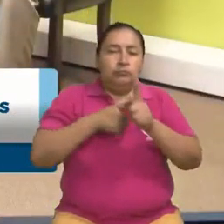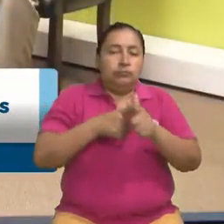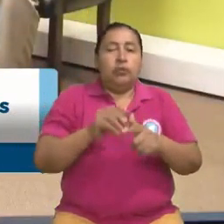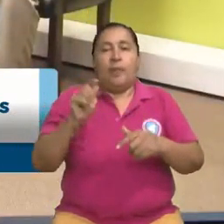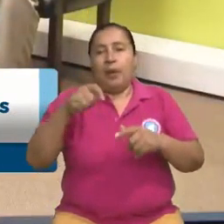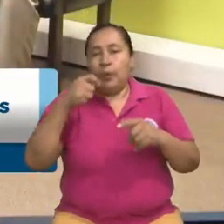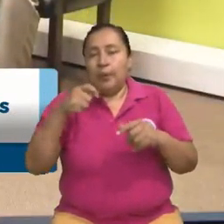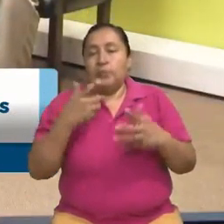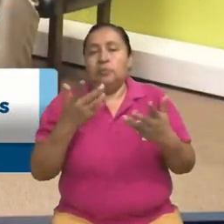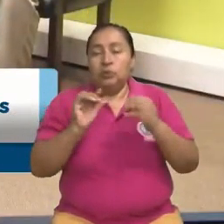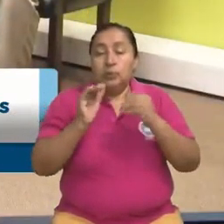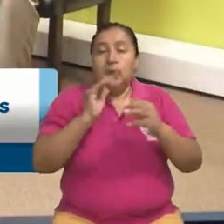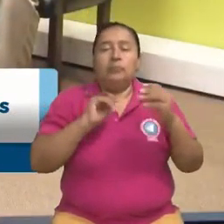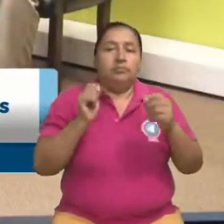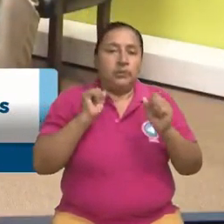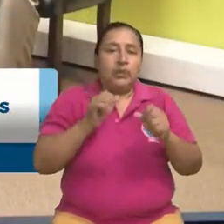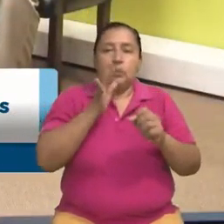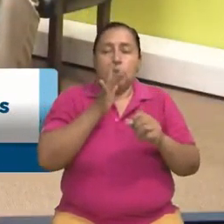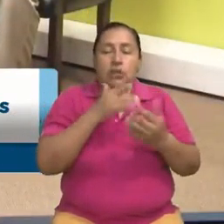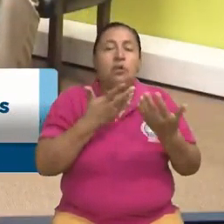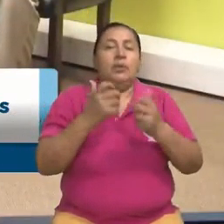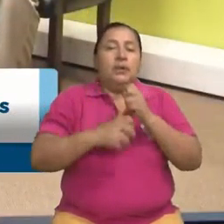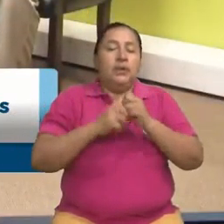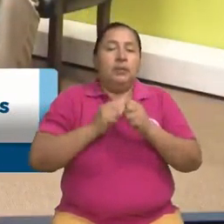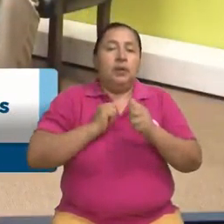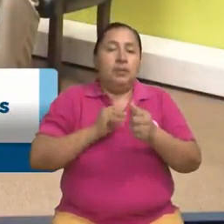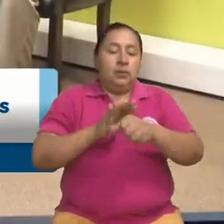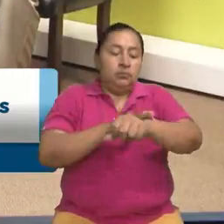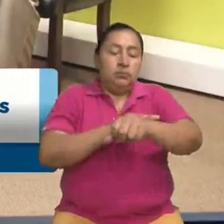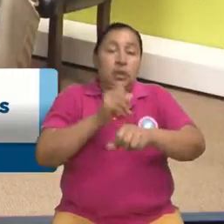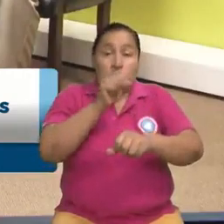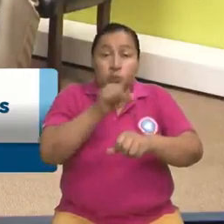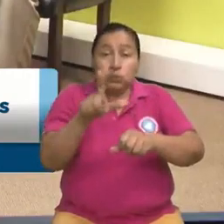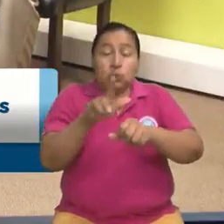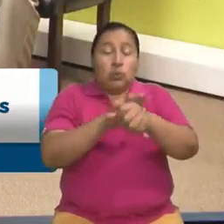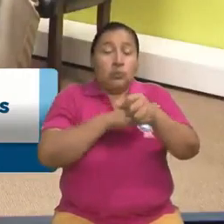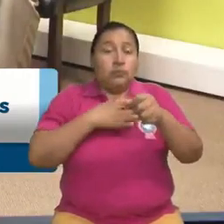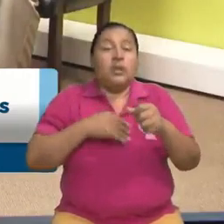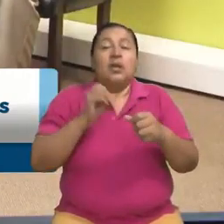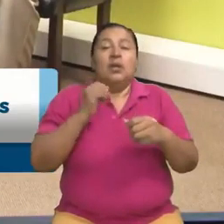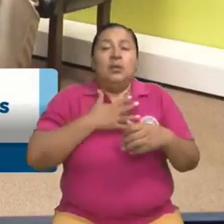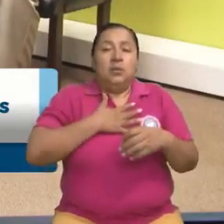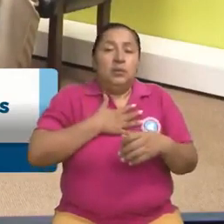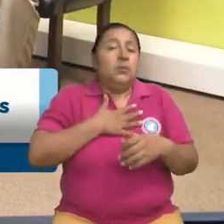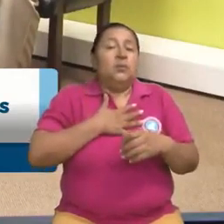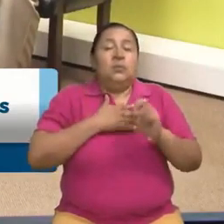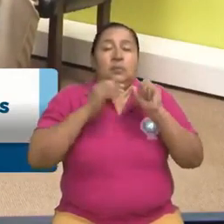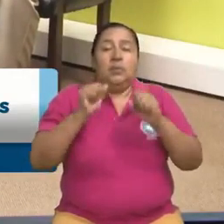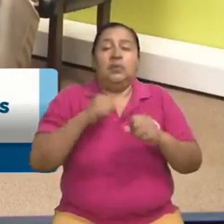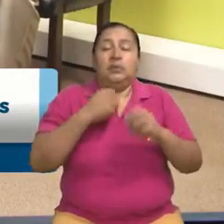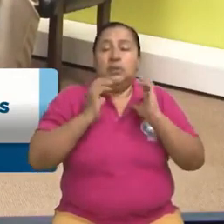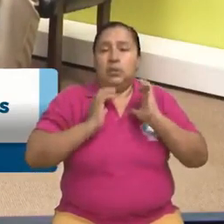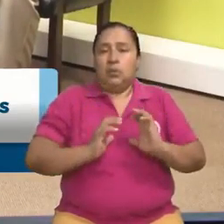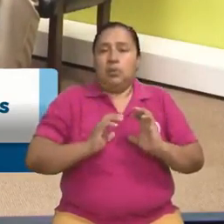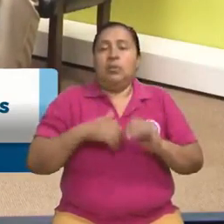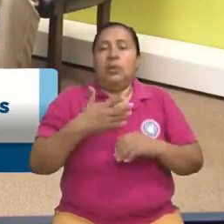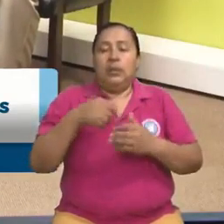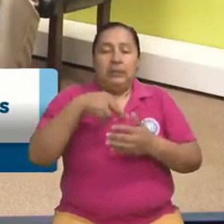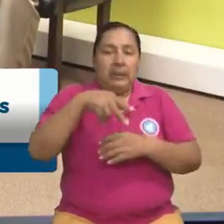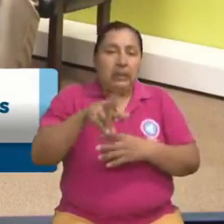un poco más, pues el niño va presentando ese aumento en la coloración azulada, en el cansancio con los esfuerzos para